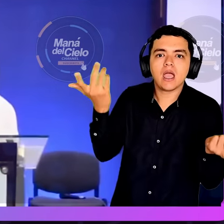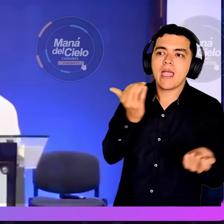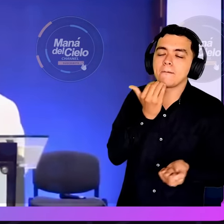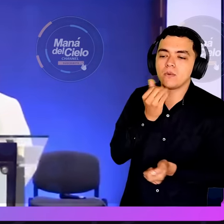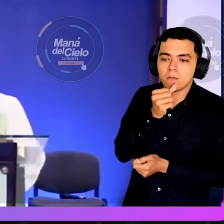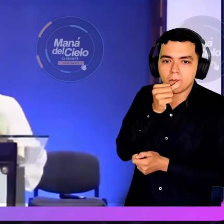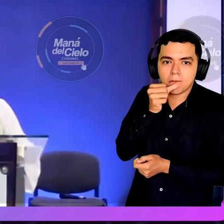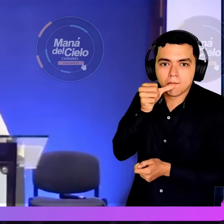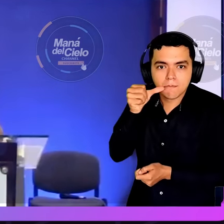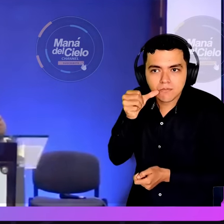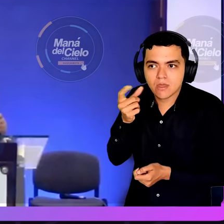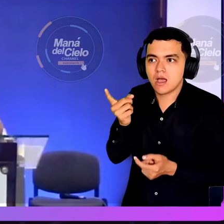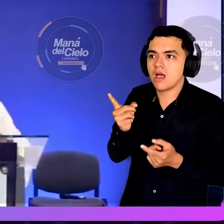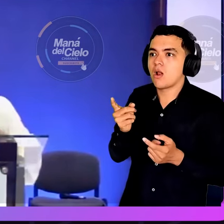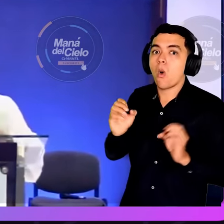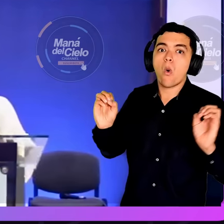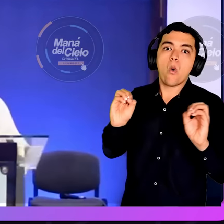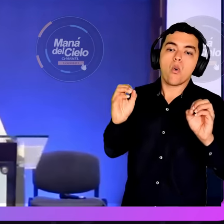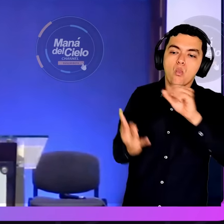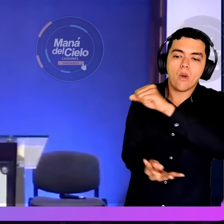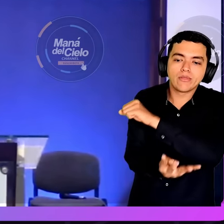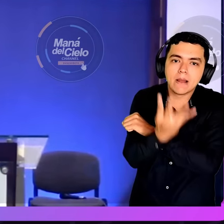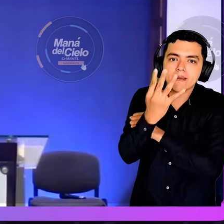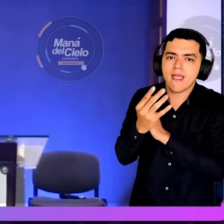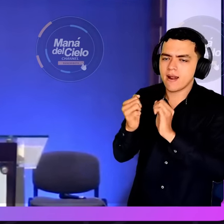Dios que le dé estrategias de oración.